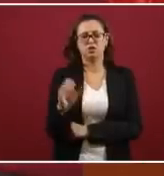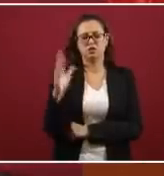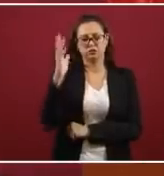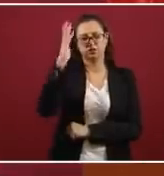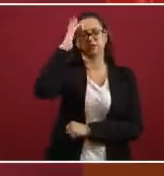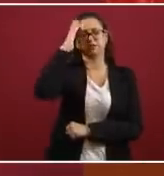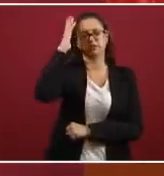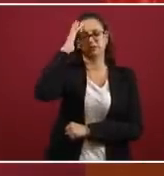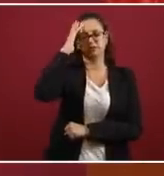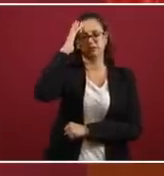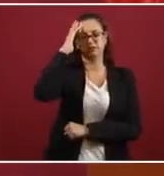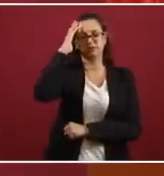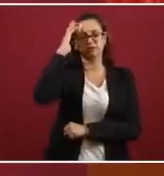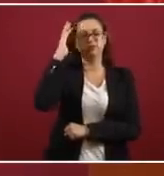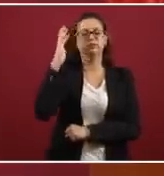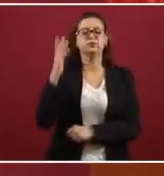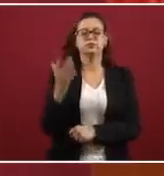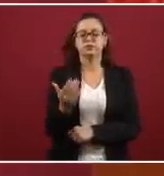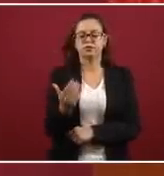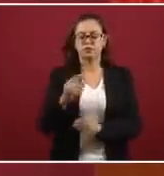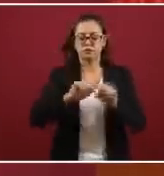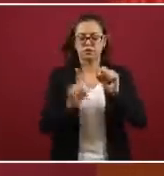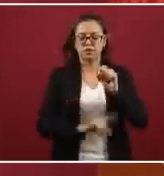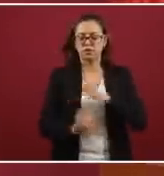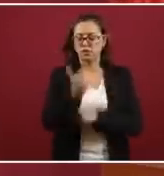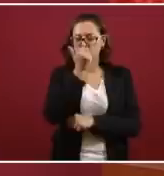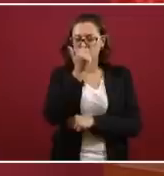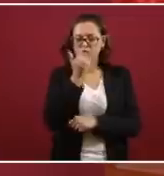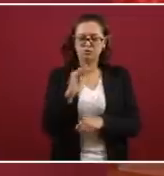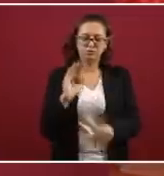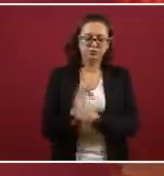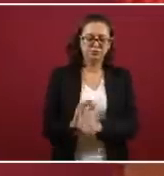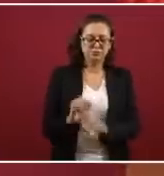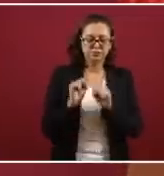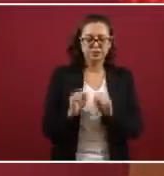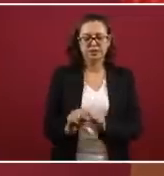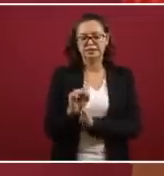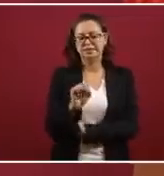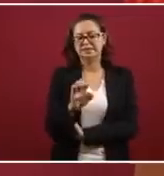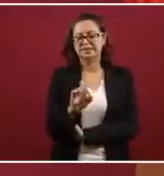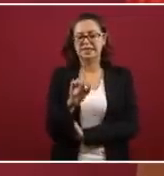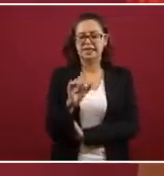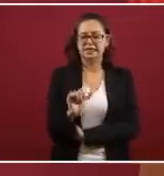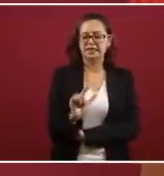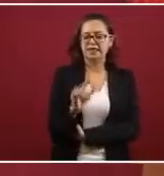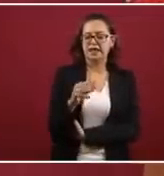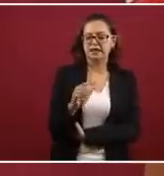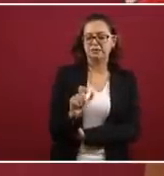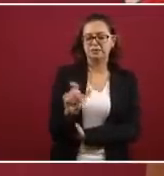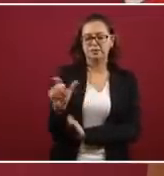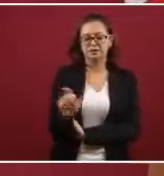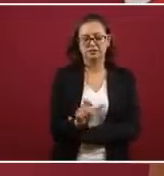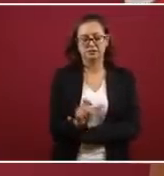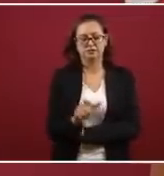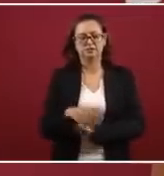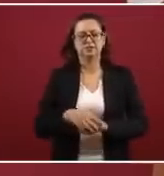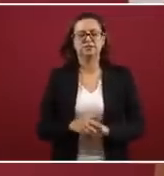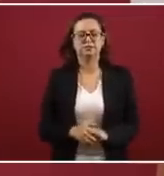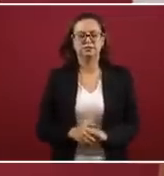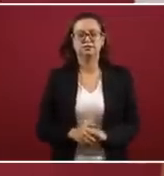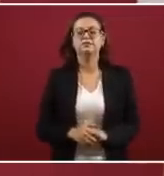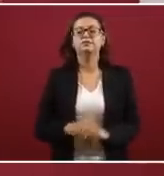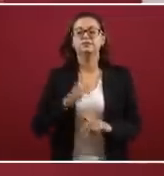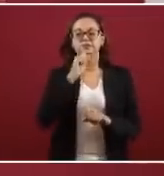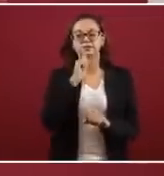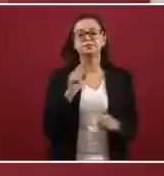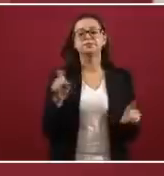Seguridad Alimentaria Mexicana, Segalmex. Y también hoy,